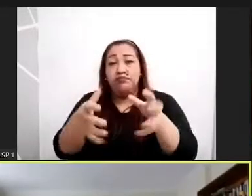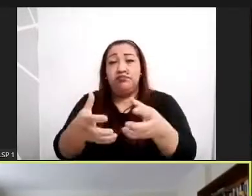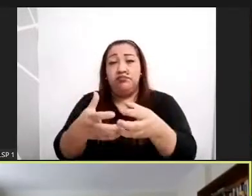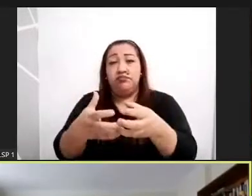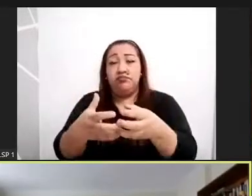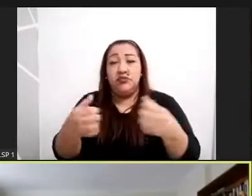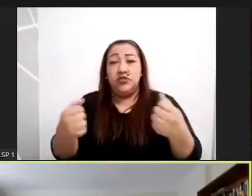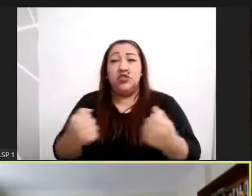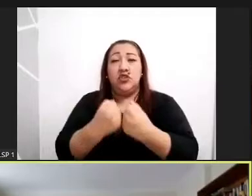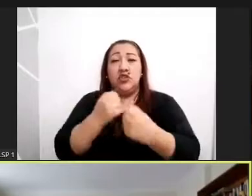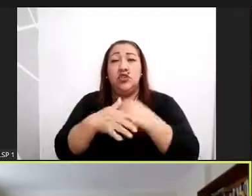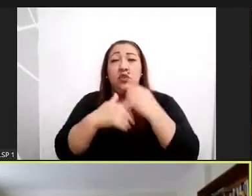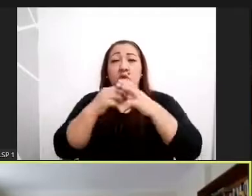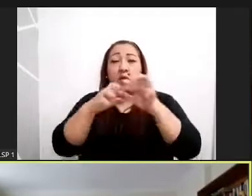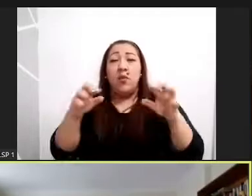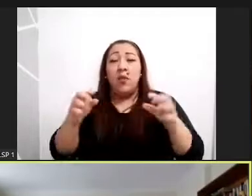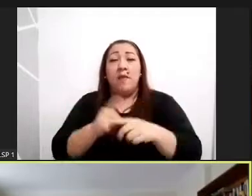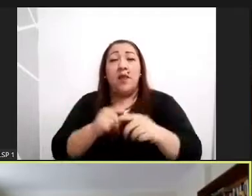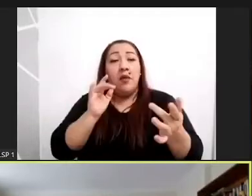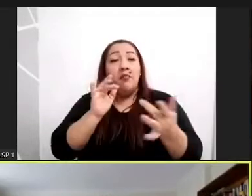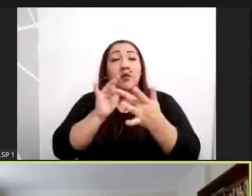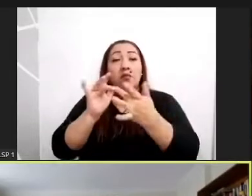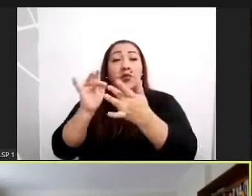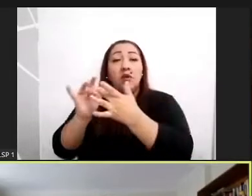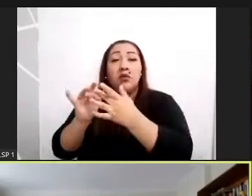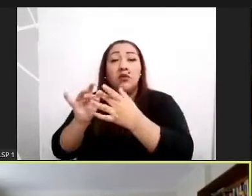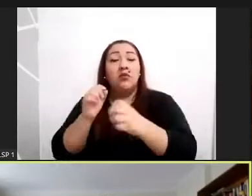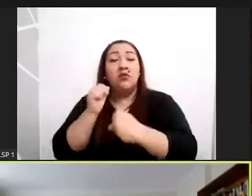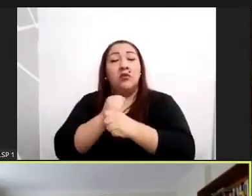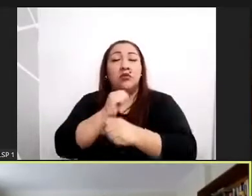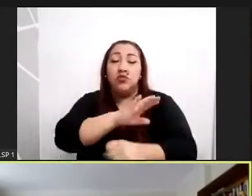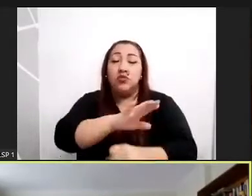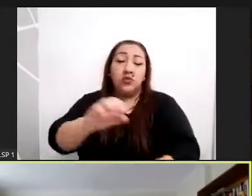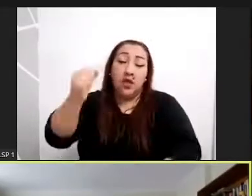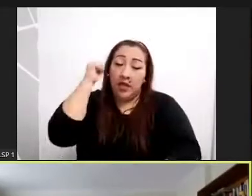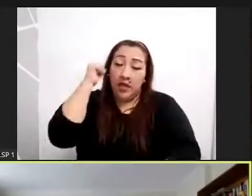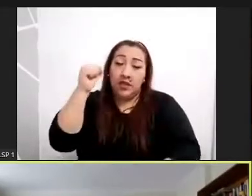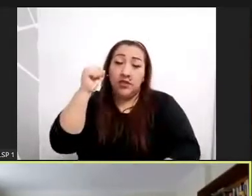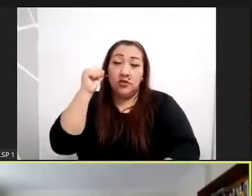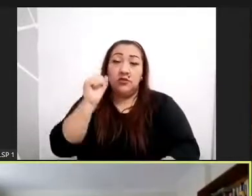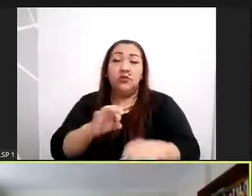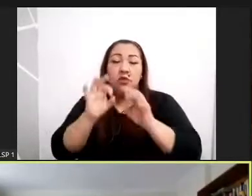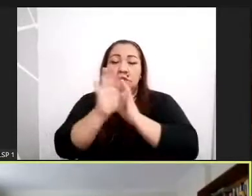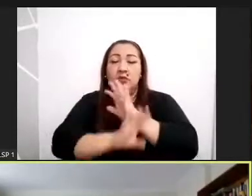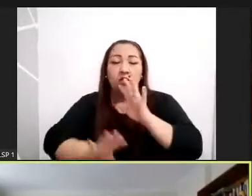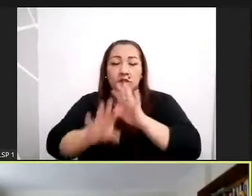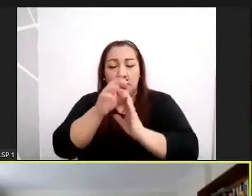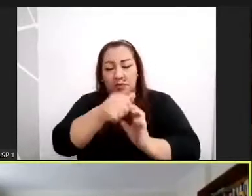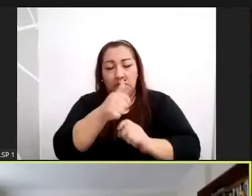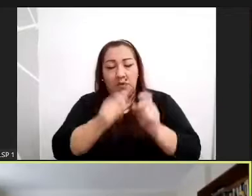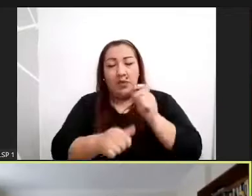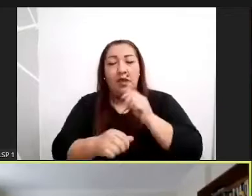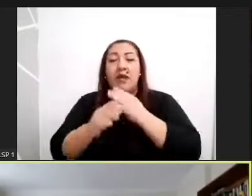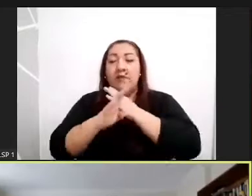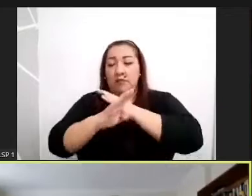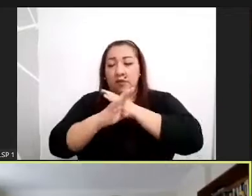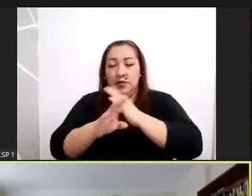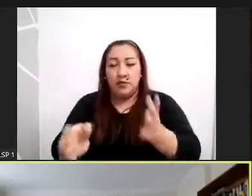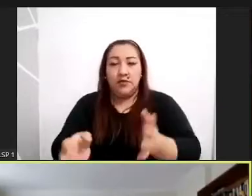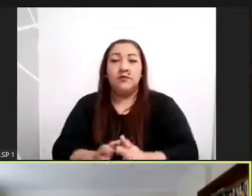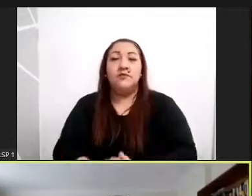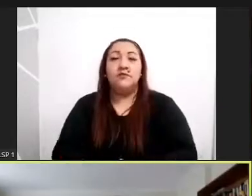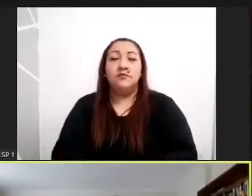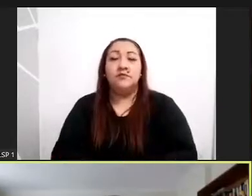poblaciones indígenas, vinculados al ejercicio efectivo de sus derechos y la protección de los mismos defensores indígenas.